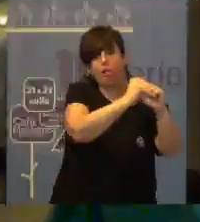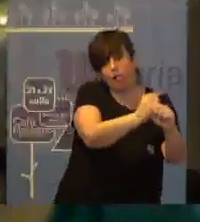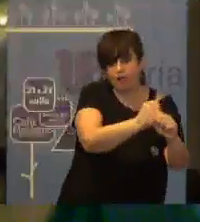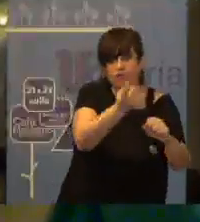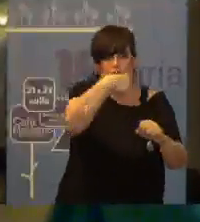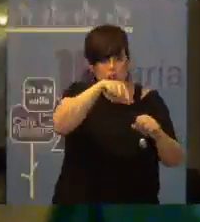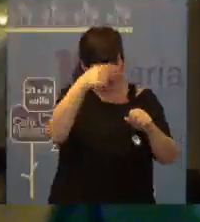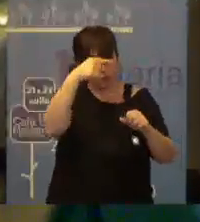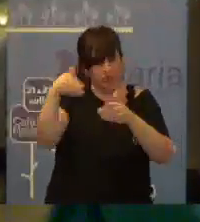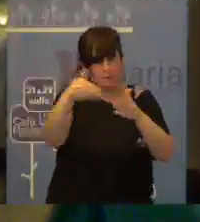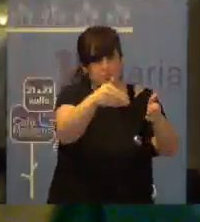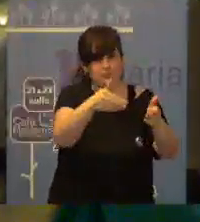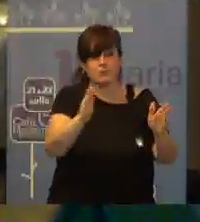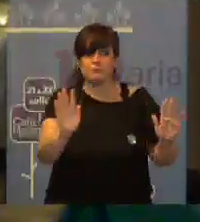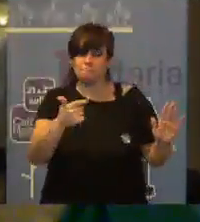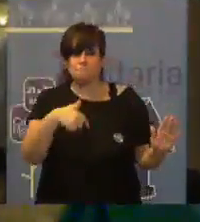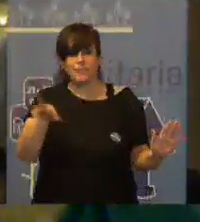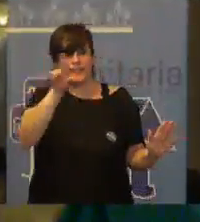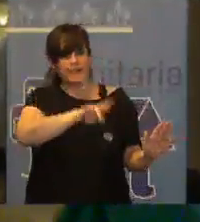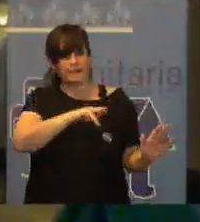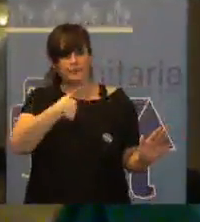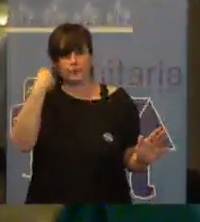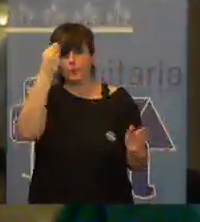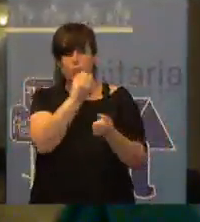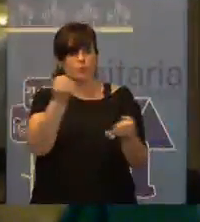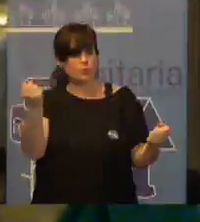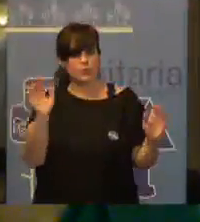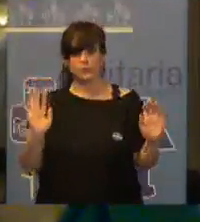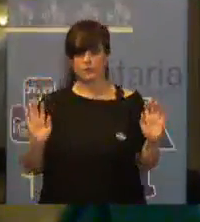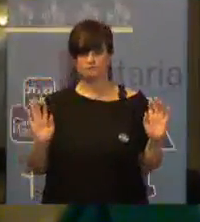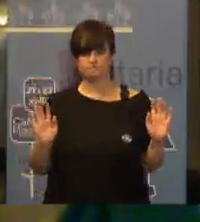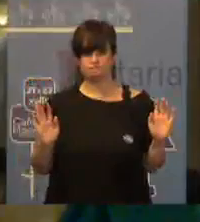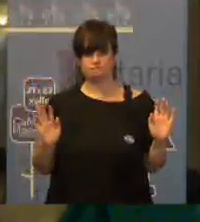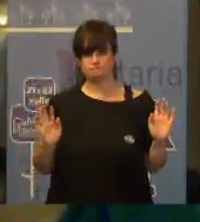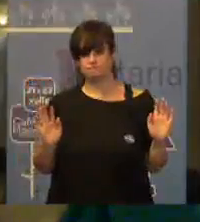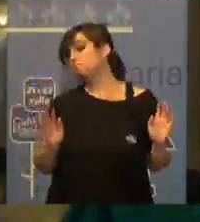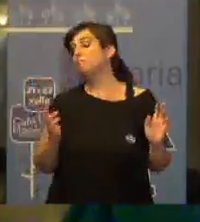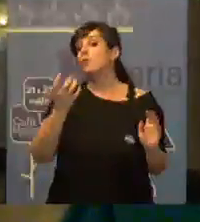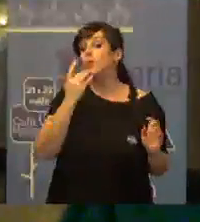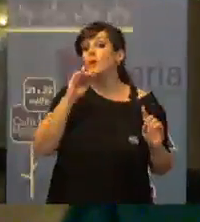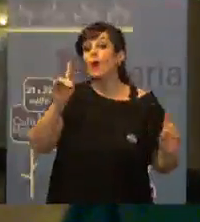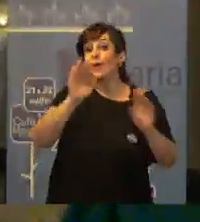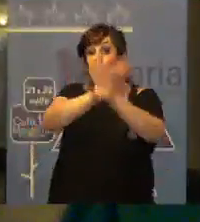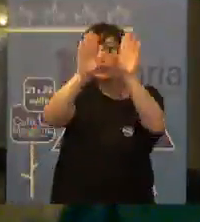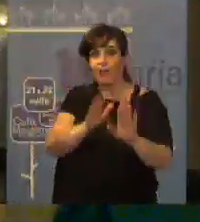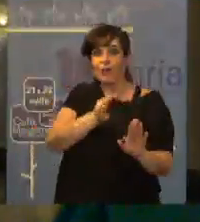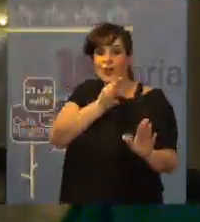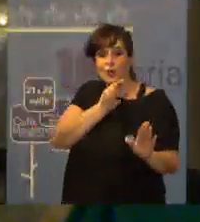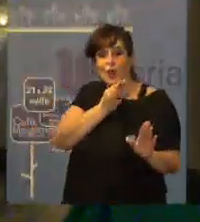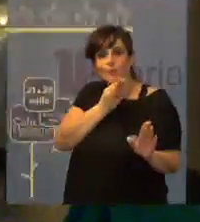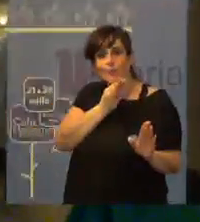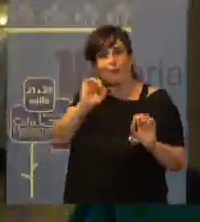eu, insisto, eu creo que é imposible curar se non temos un diagnóstico correcto, e o